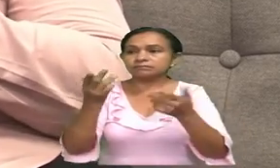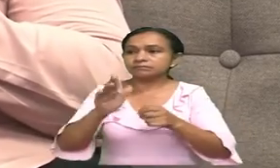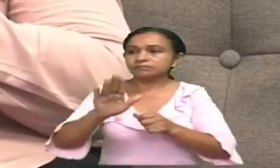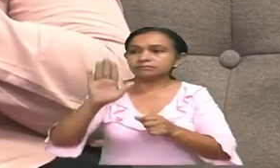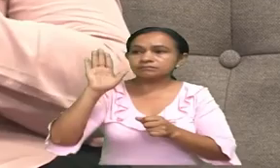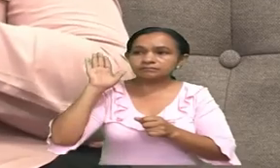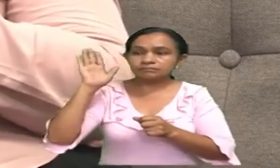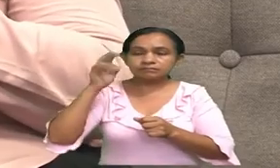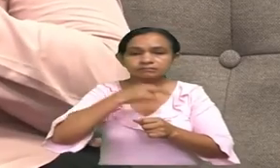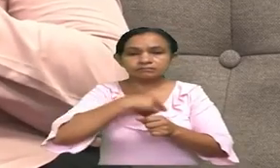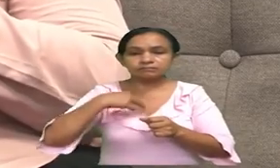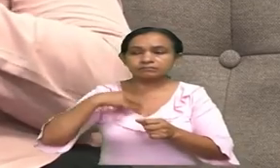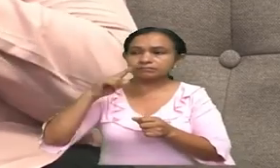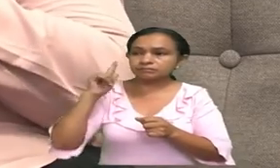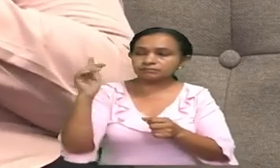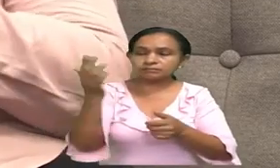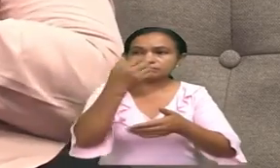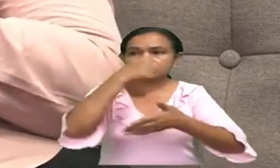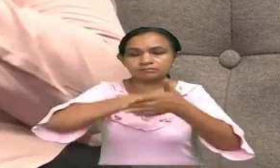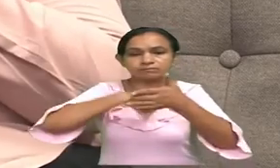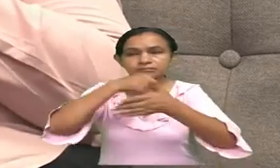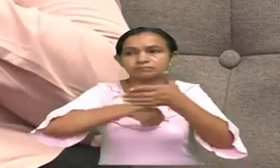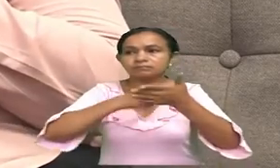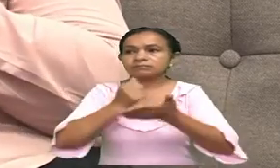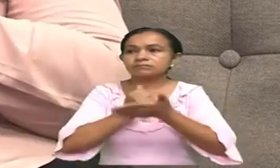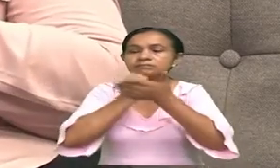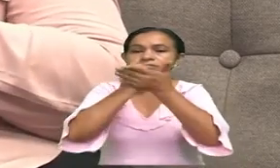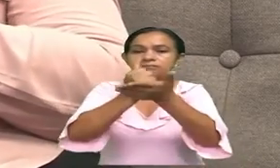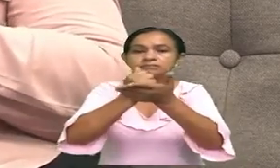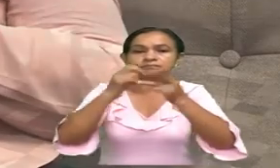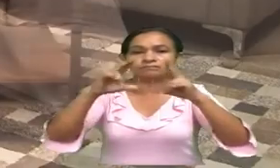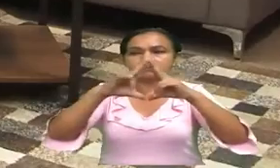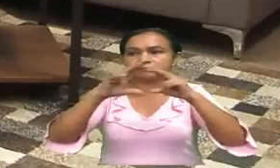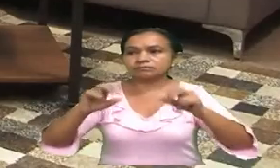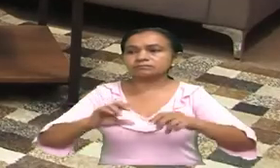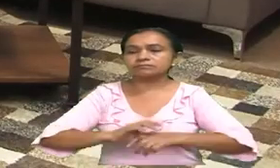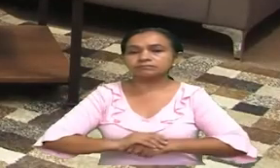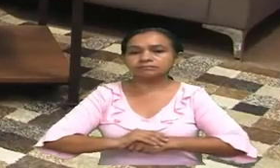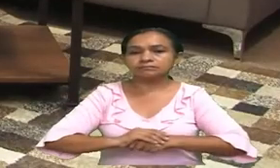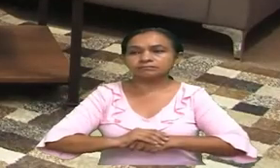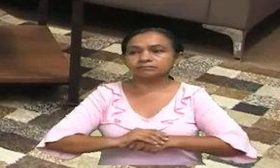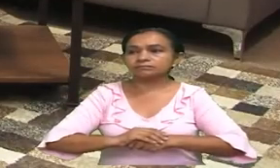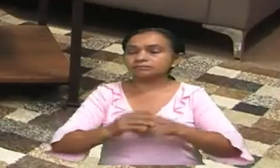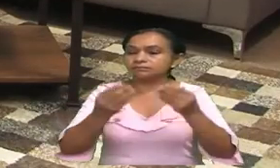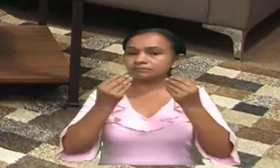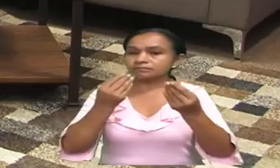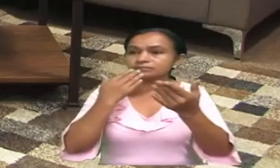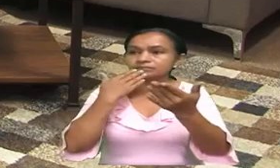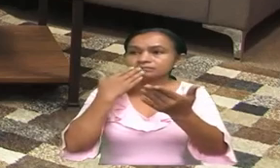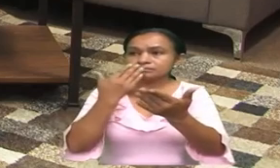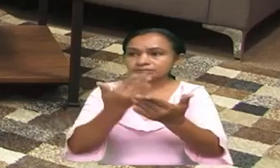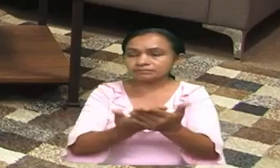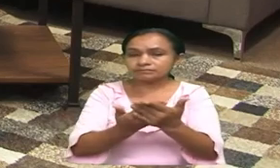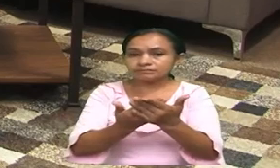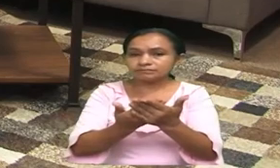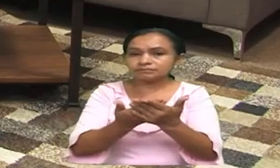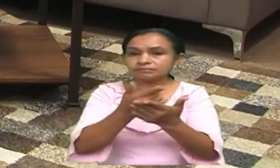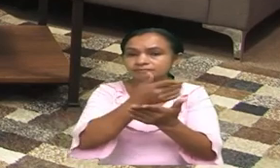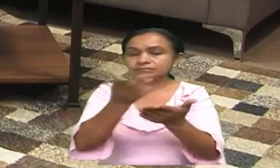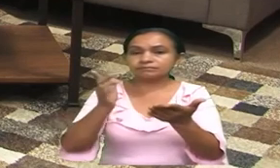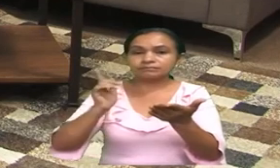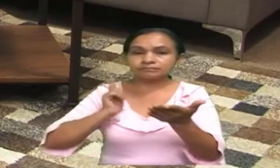y que estamos haciendo todo nuestro esfuerzo por aportar al desarrollo del país. Maestra, muchísimas gracias por su espacio, por su